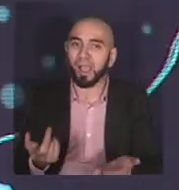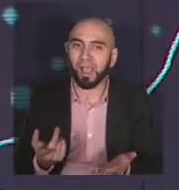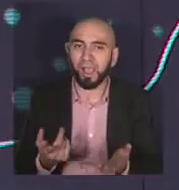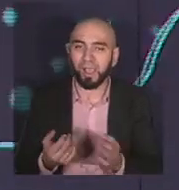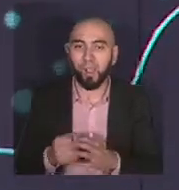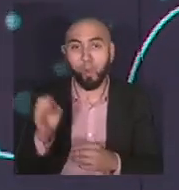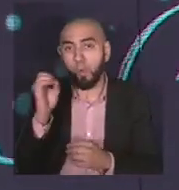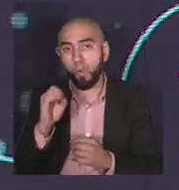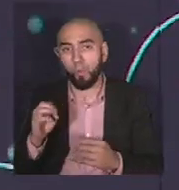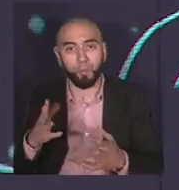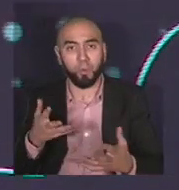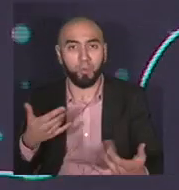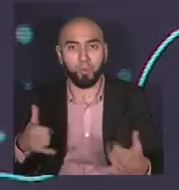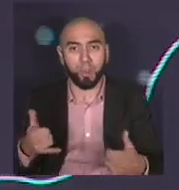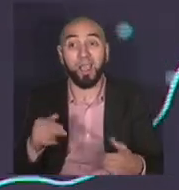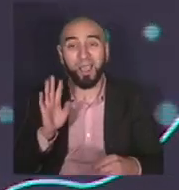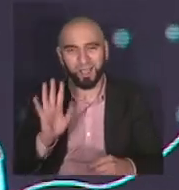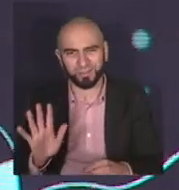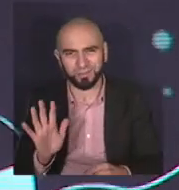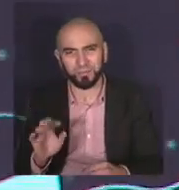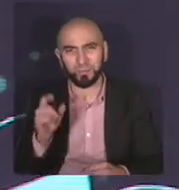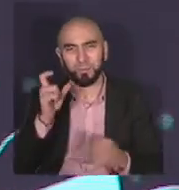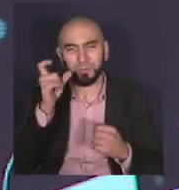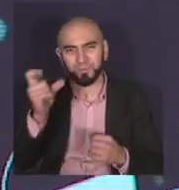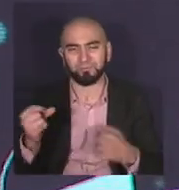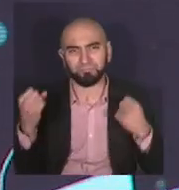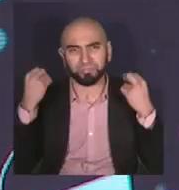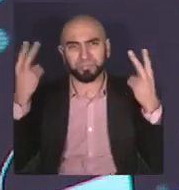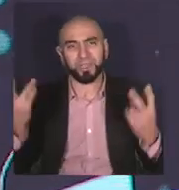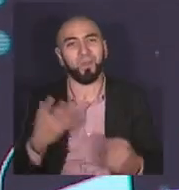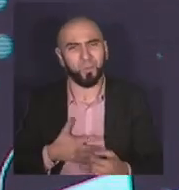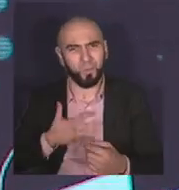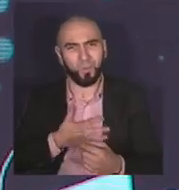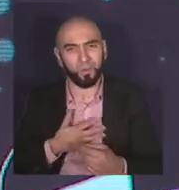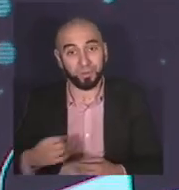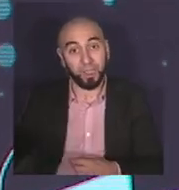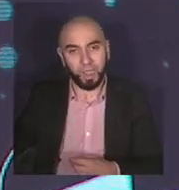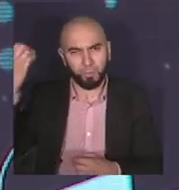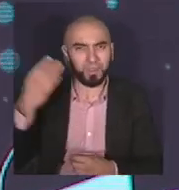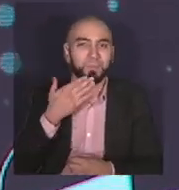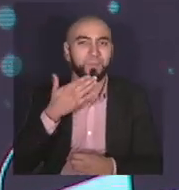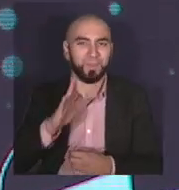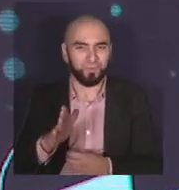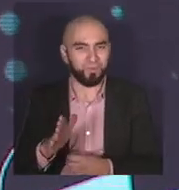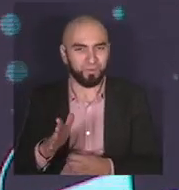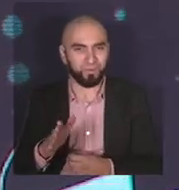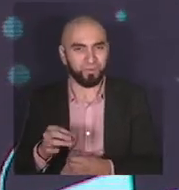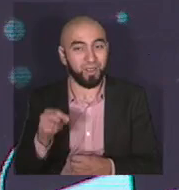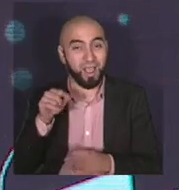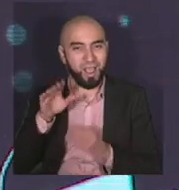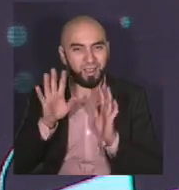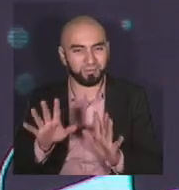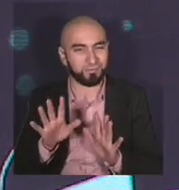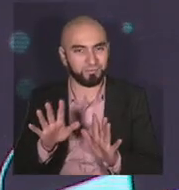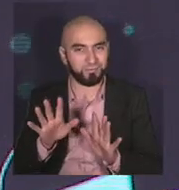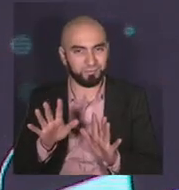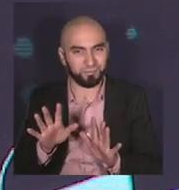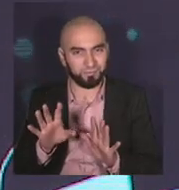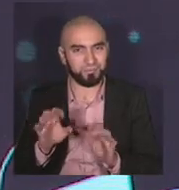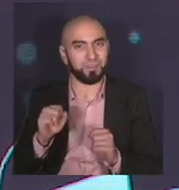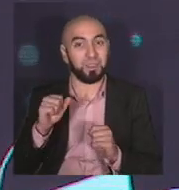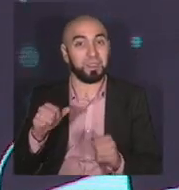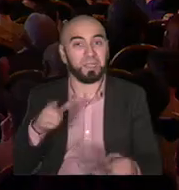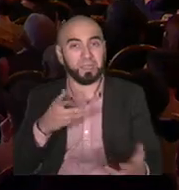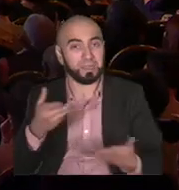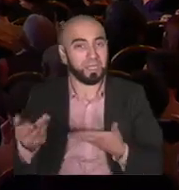jugamos. A los extrovertidos les gusta esto, y lo importante es aprenden mejor con ese involucramiento, esa interacción.